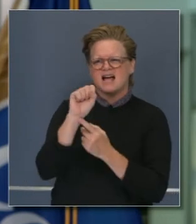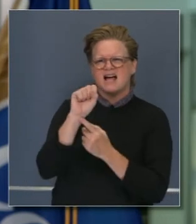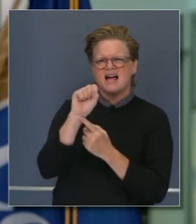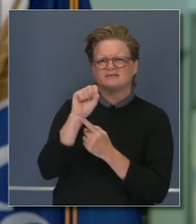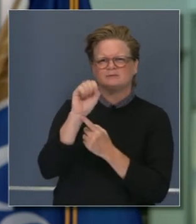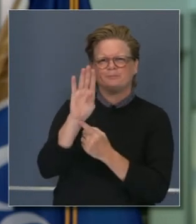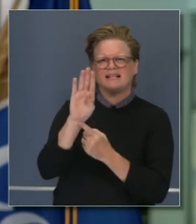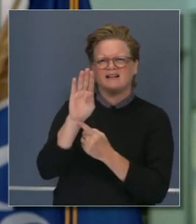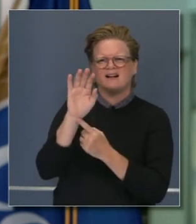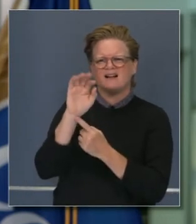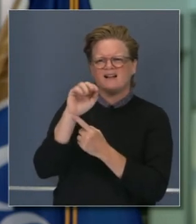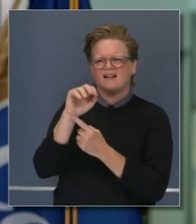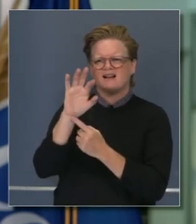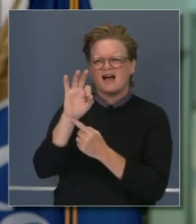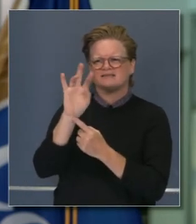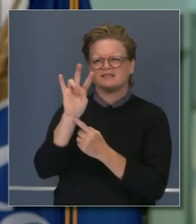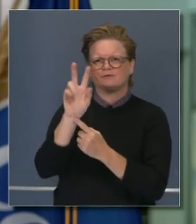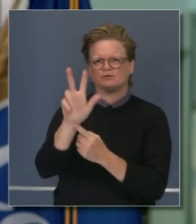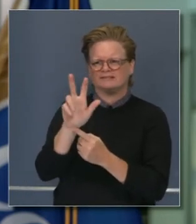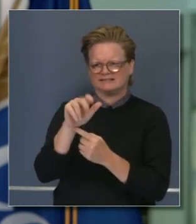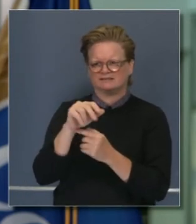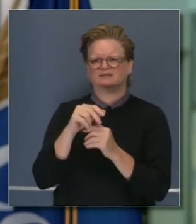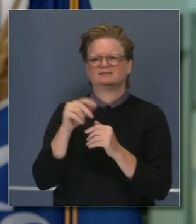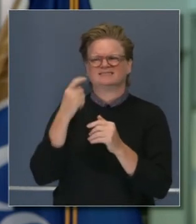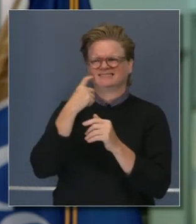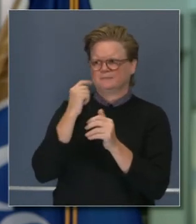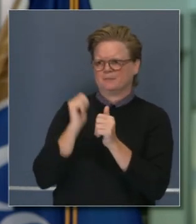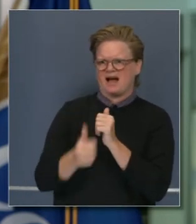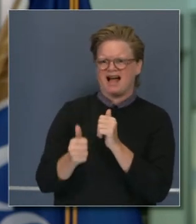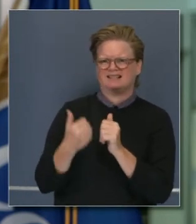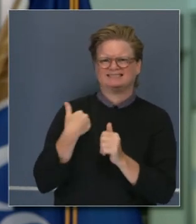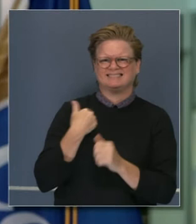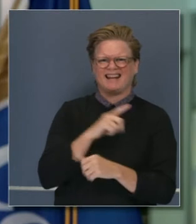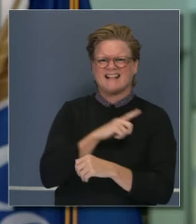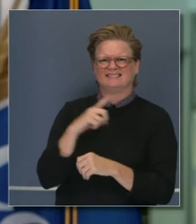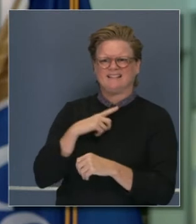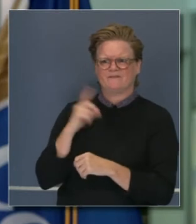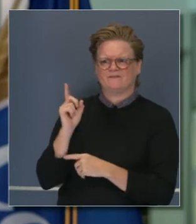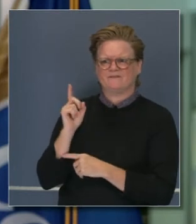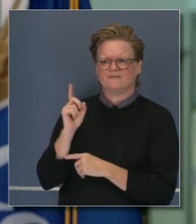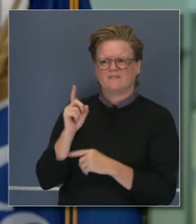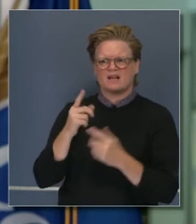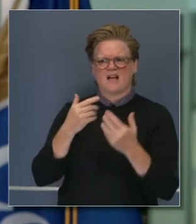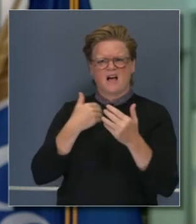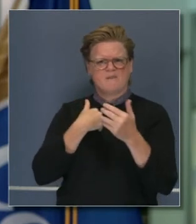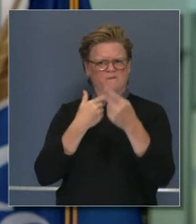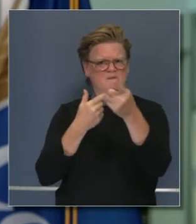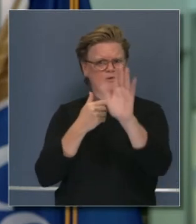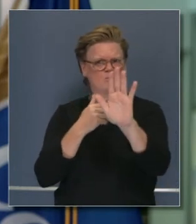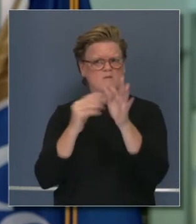En cuanto a estos proyectos de ley sobre DACA, sobre los